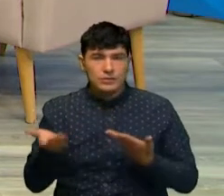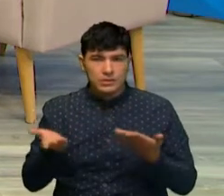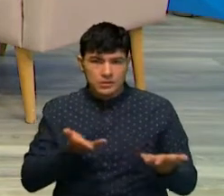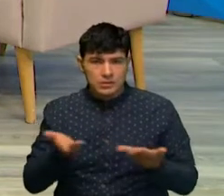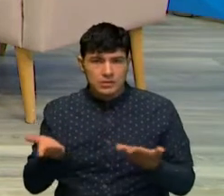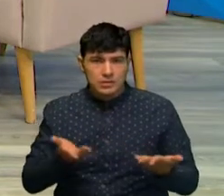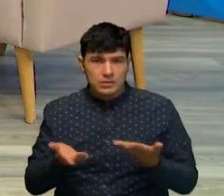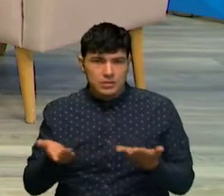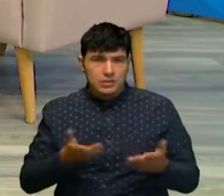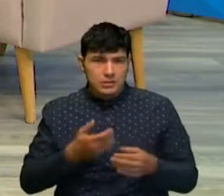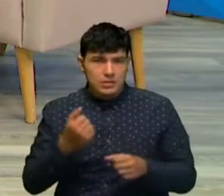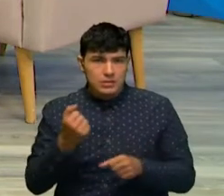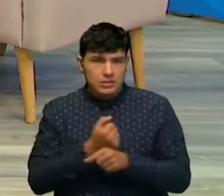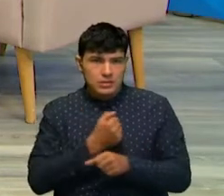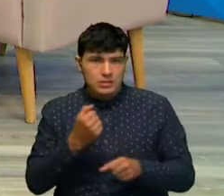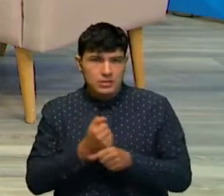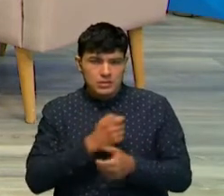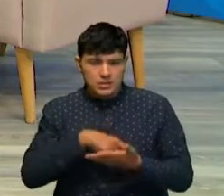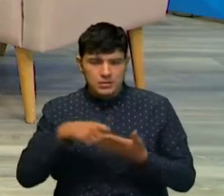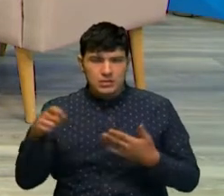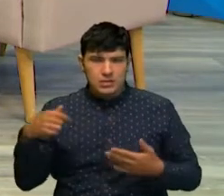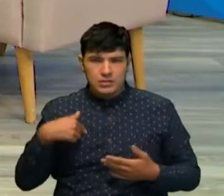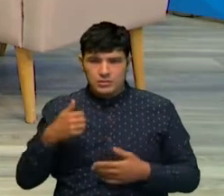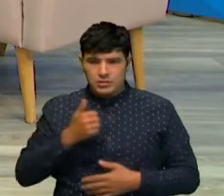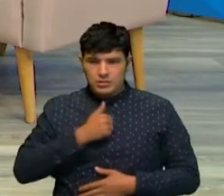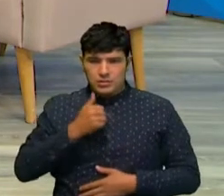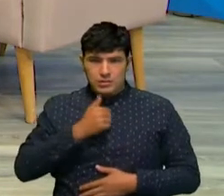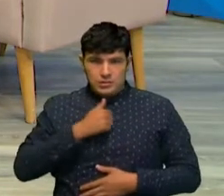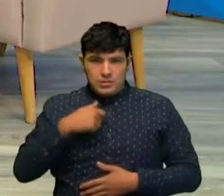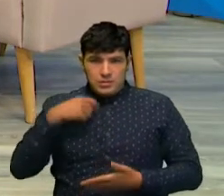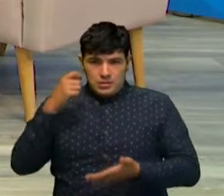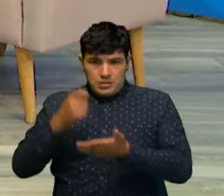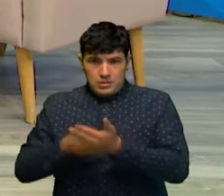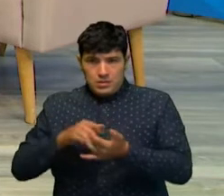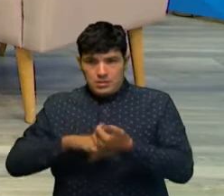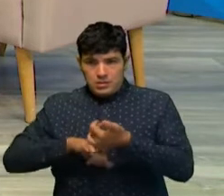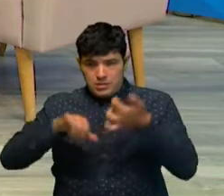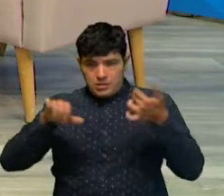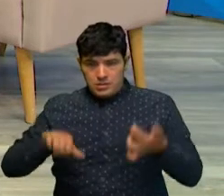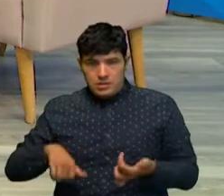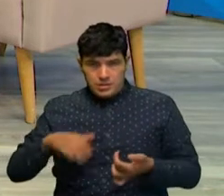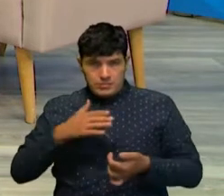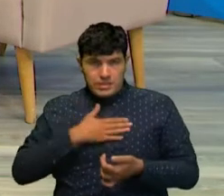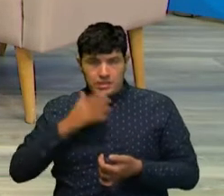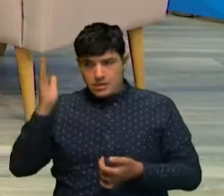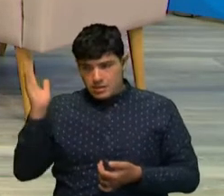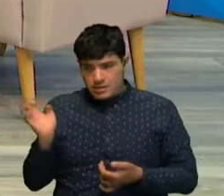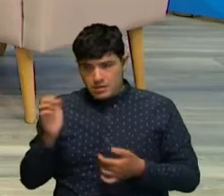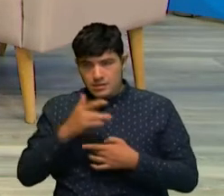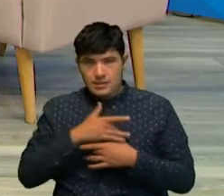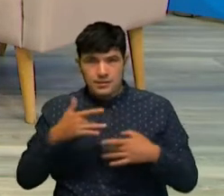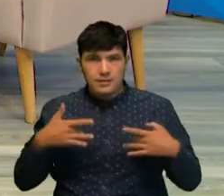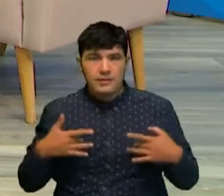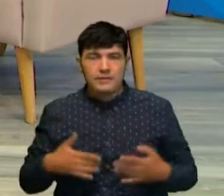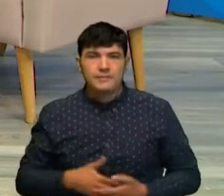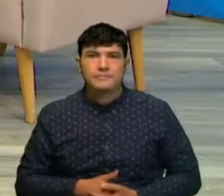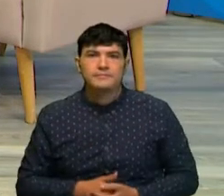como prestación de servicios y yo misma pagaba independientemente la seguridad